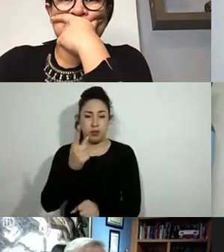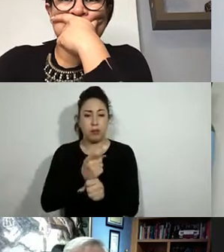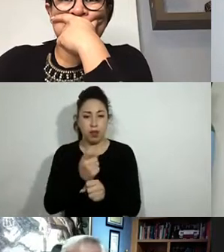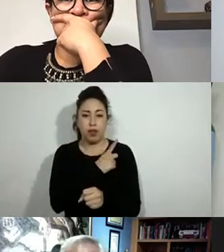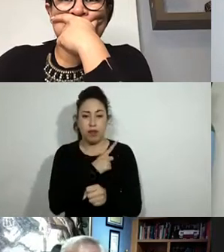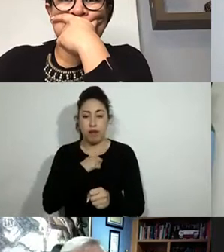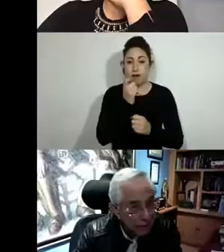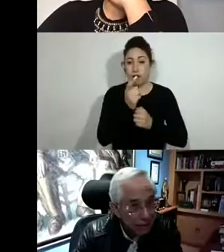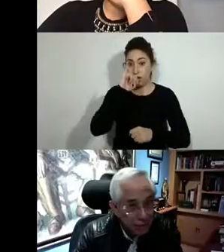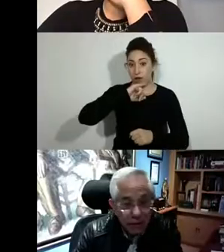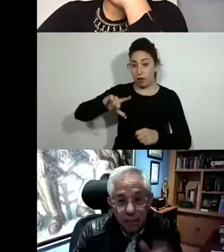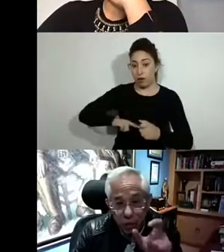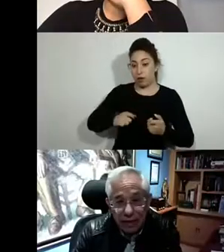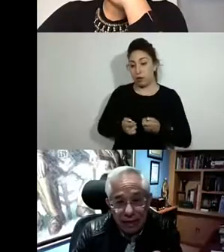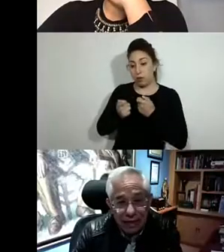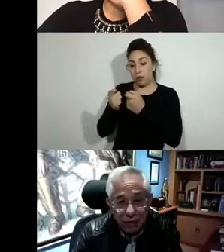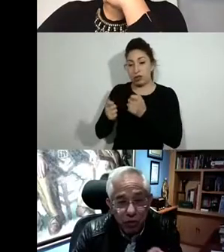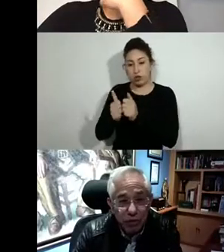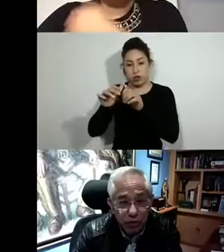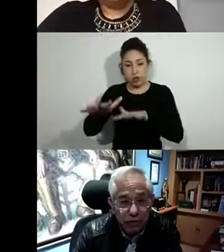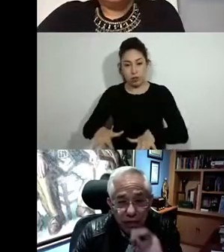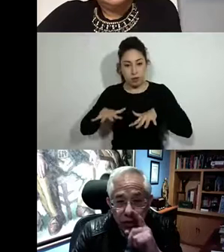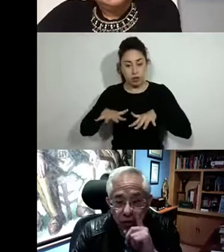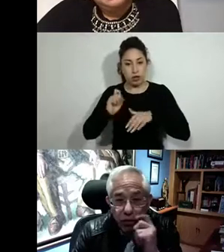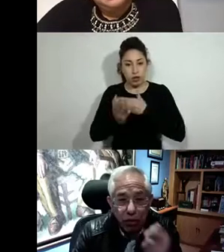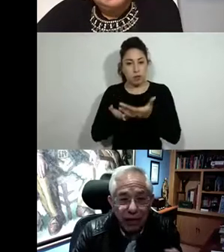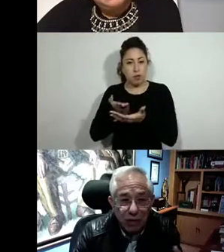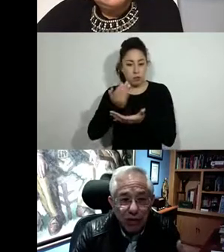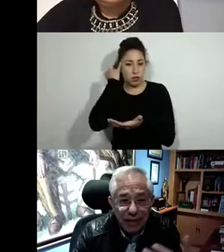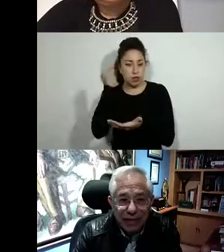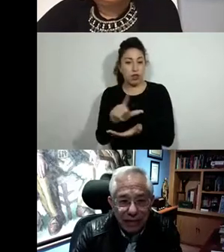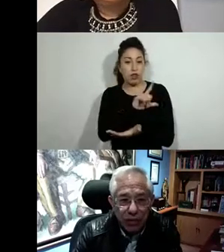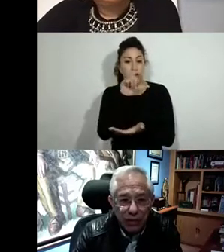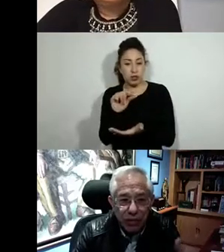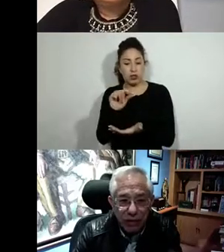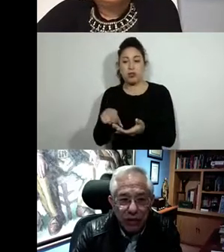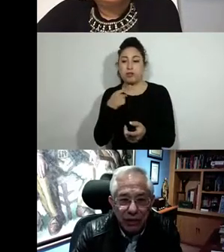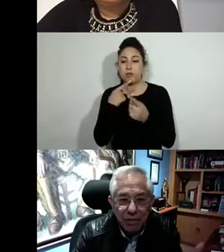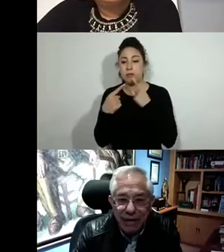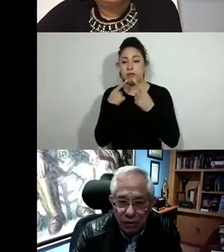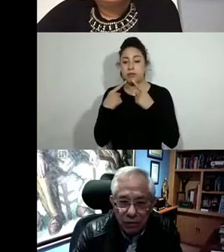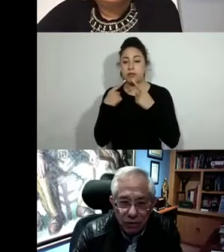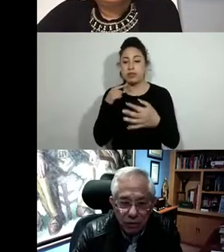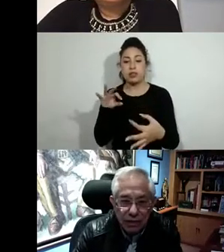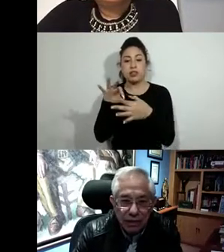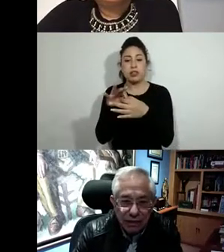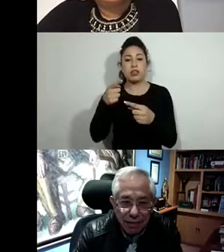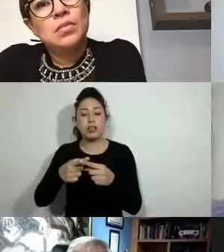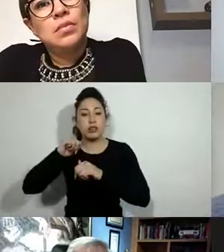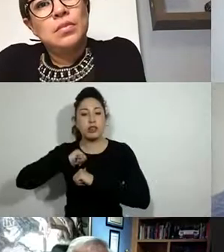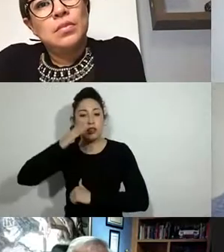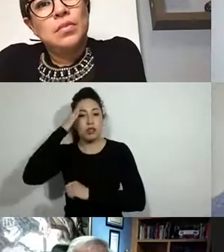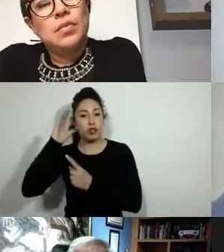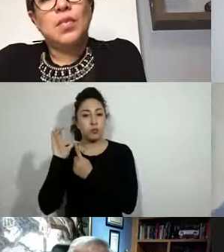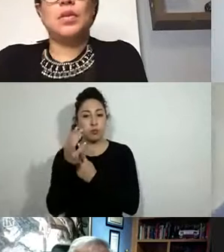respectivas para su dictamen, porque las comisiones son órganos técnicos de auxilio del pleno, y de tal